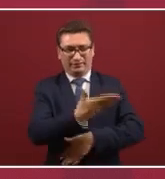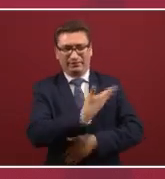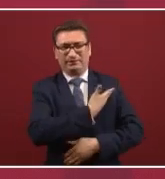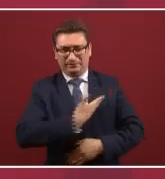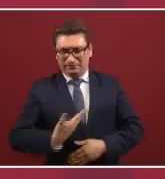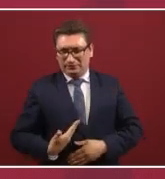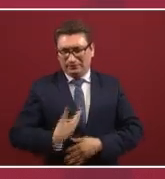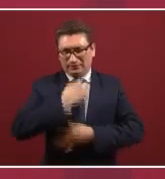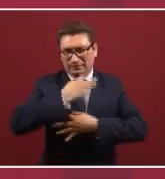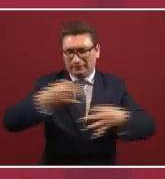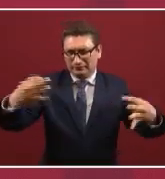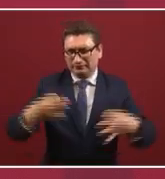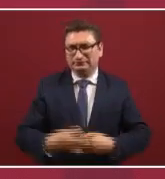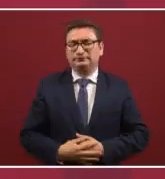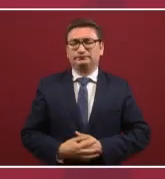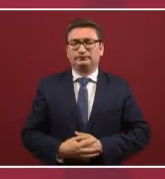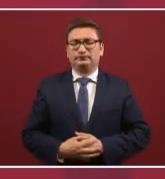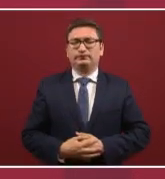presidente, y